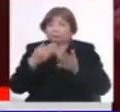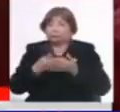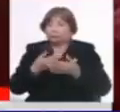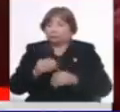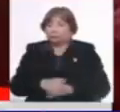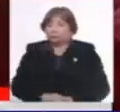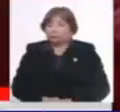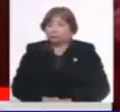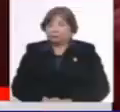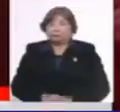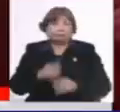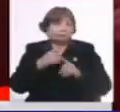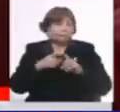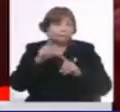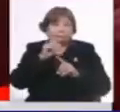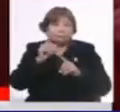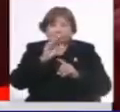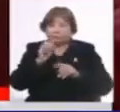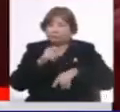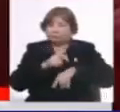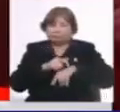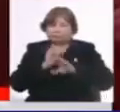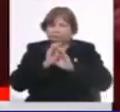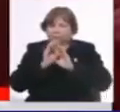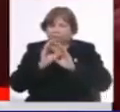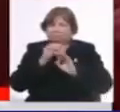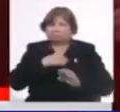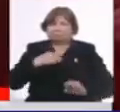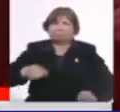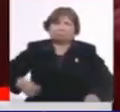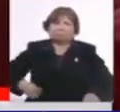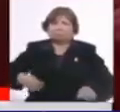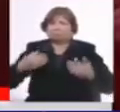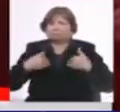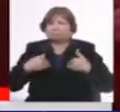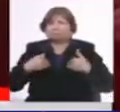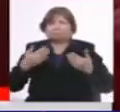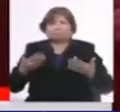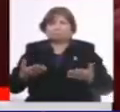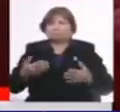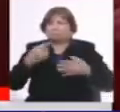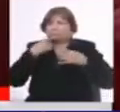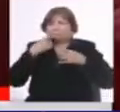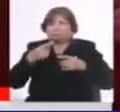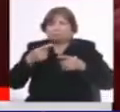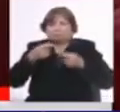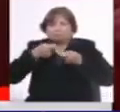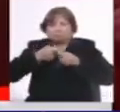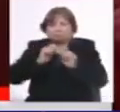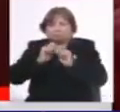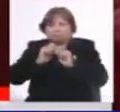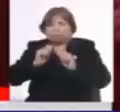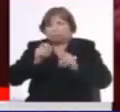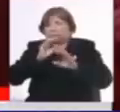facultad. Pero en ningún momento el Ejecutivo ha tenido esa intención